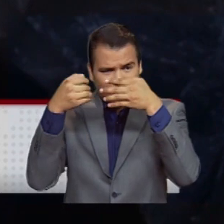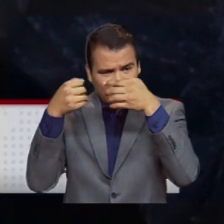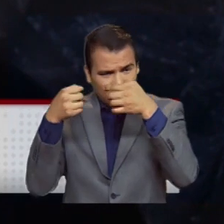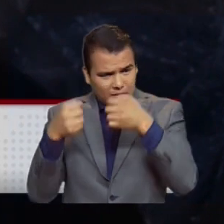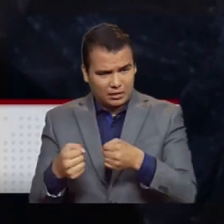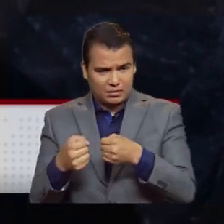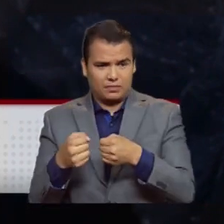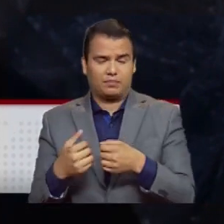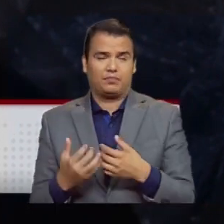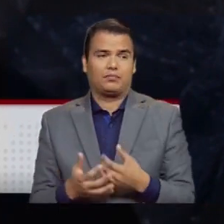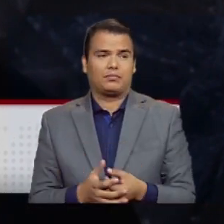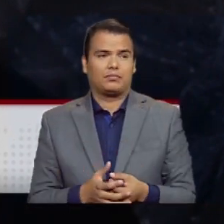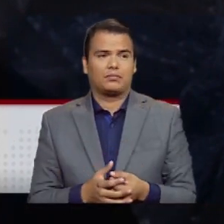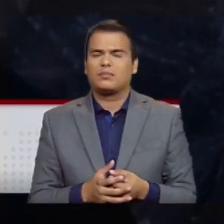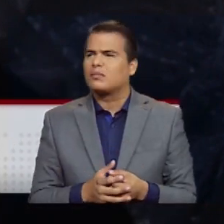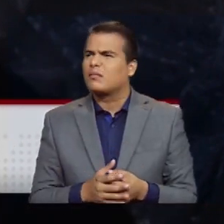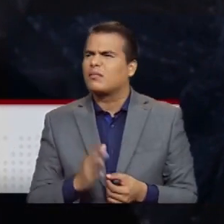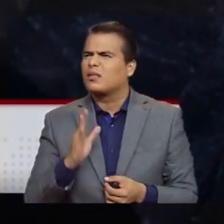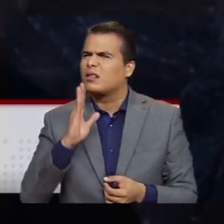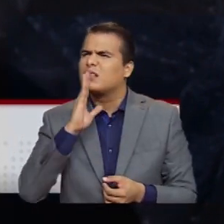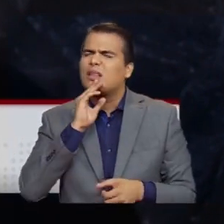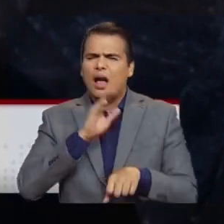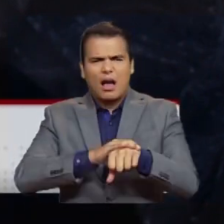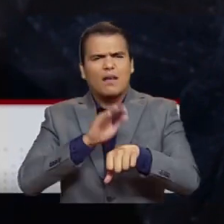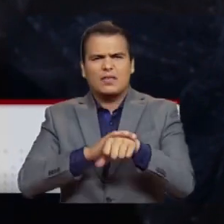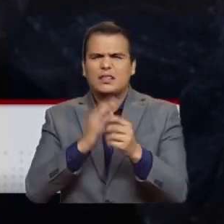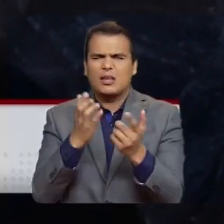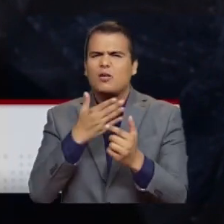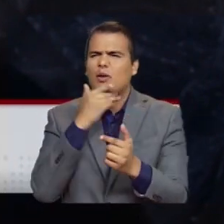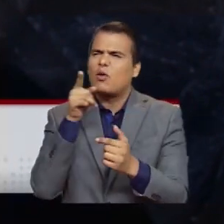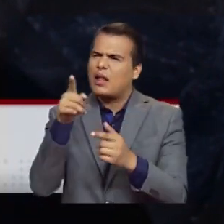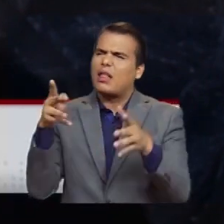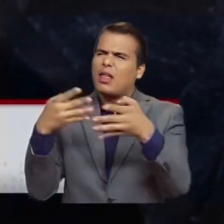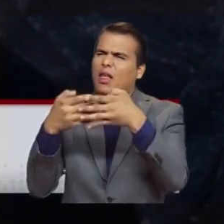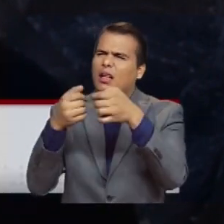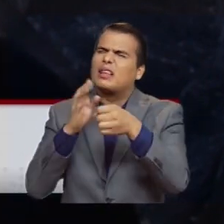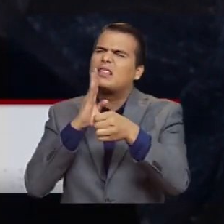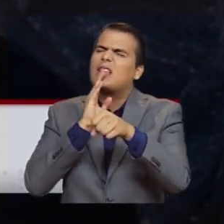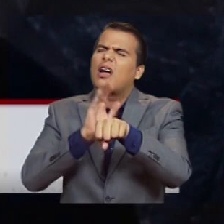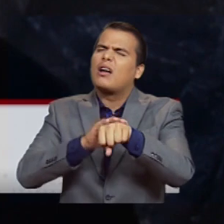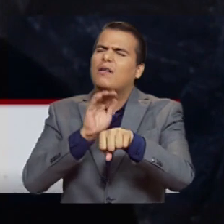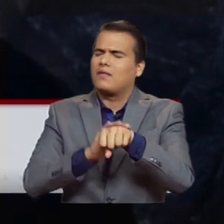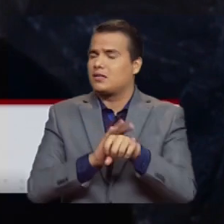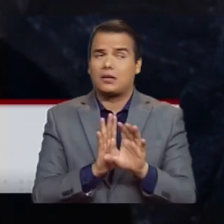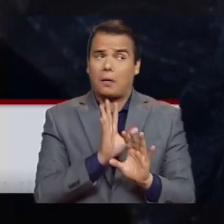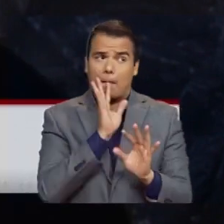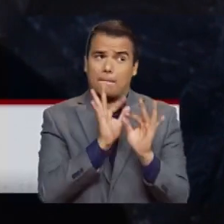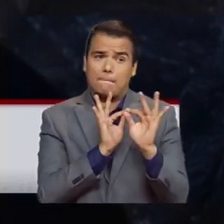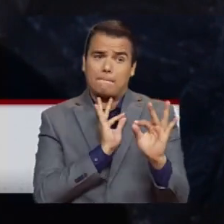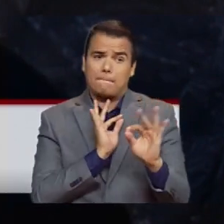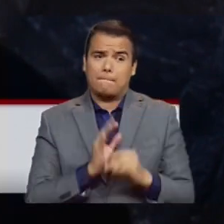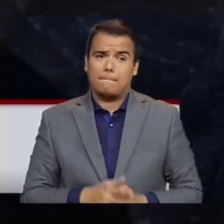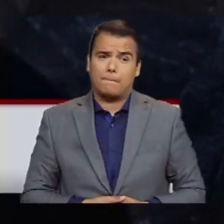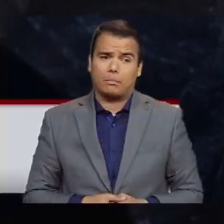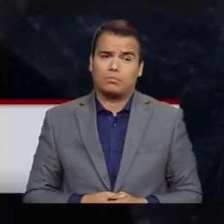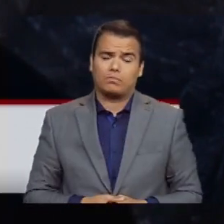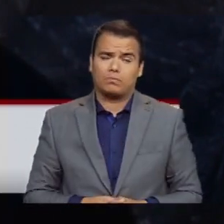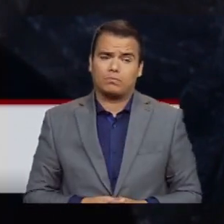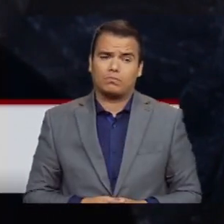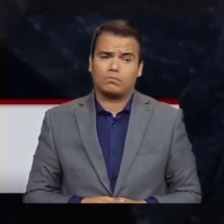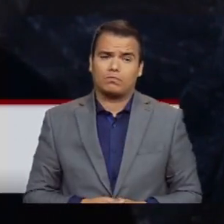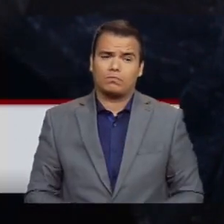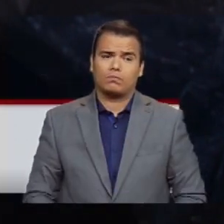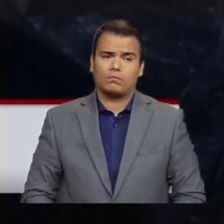Le dijo, ¿de quién quería verlo preso a Sábalo? Pues no me quiso decir, no me dijo